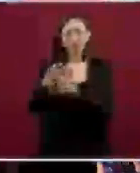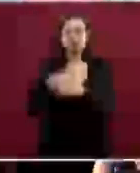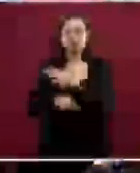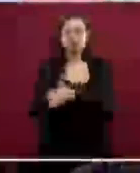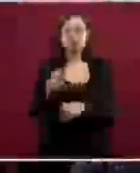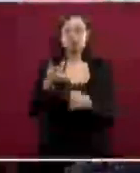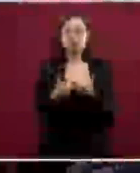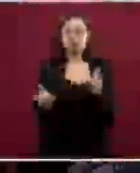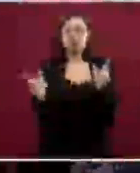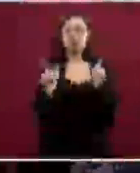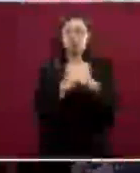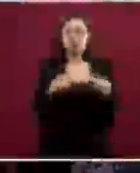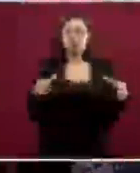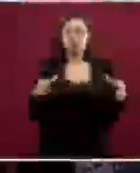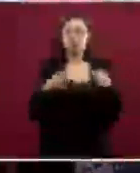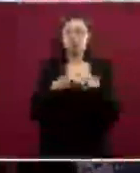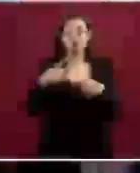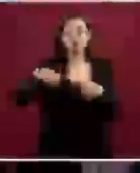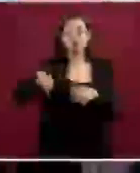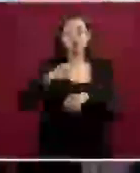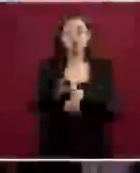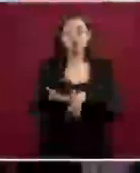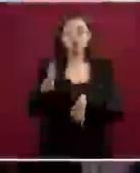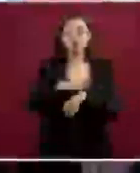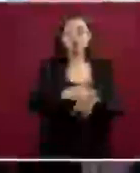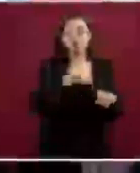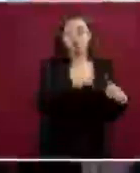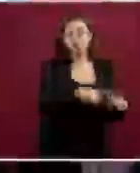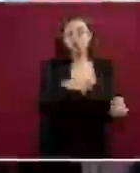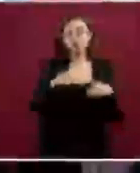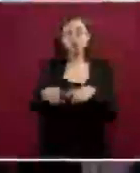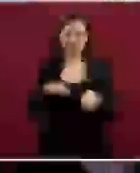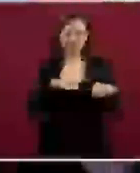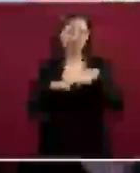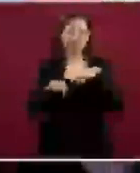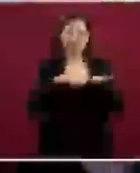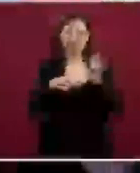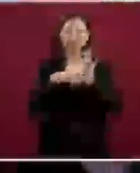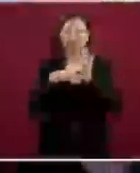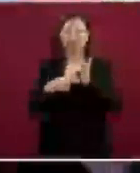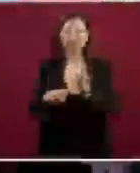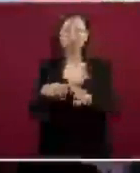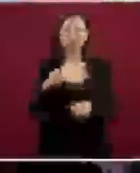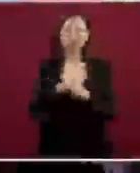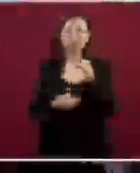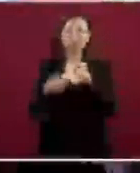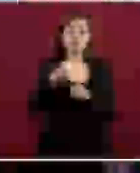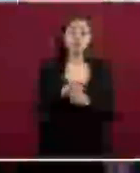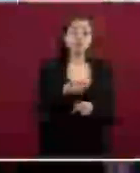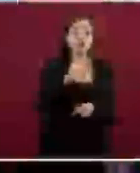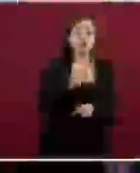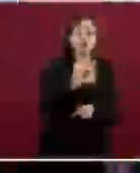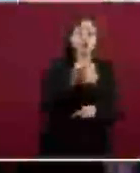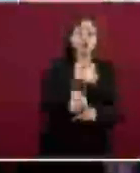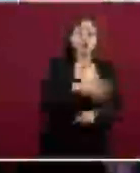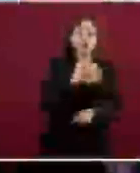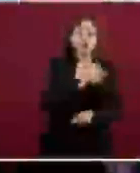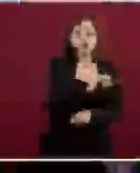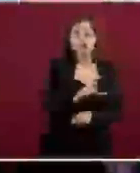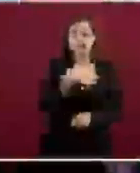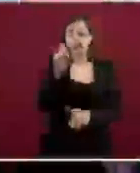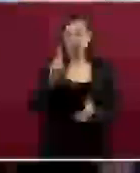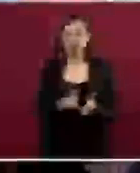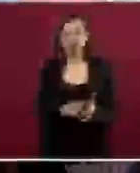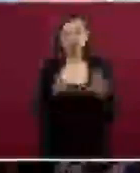actuando a través de las diferentes administraciones aquí están sus resultados en la administración del 94 al 2000 tiene 10